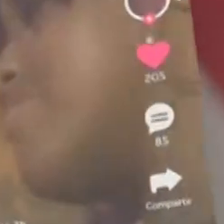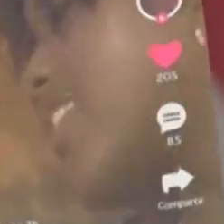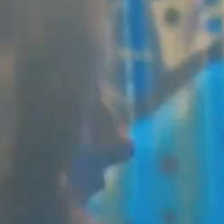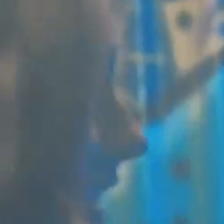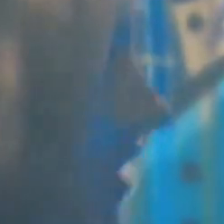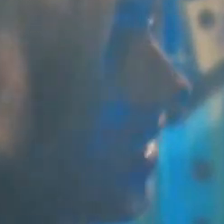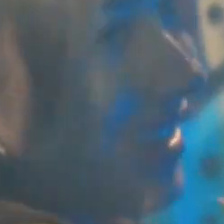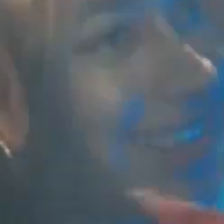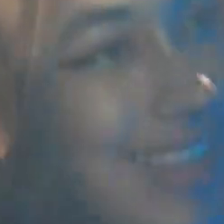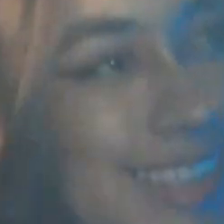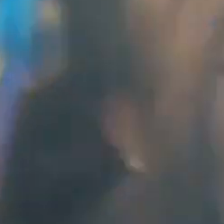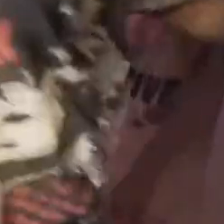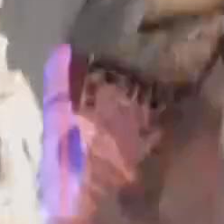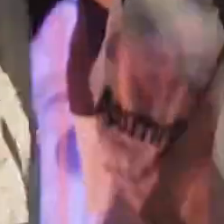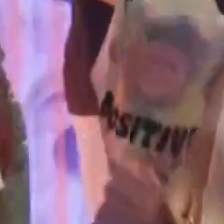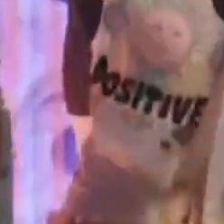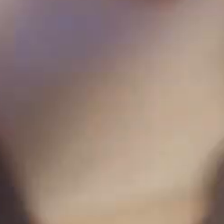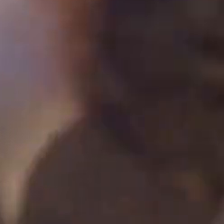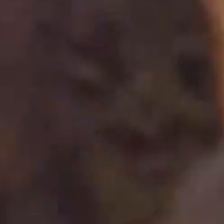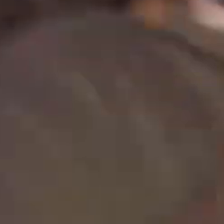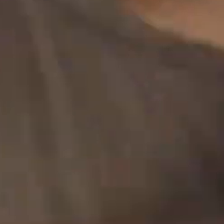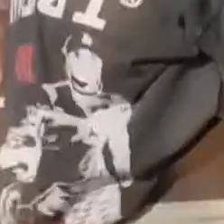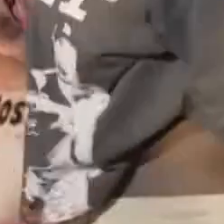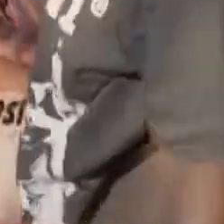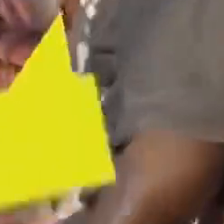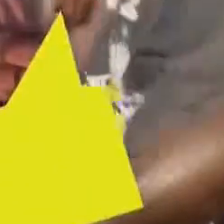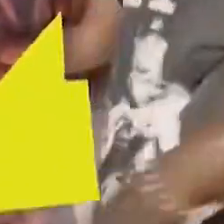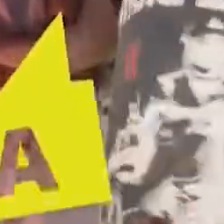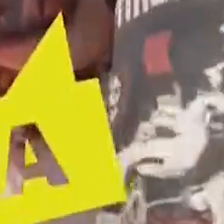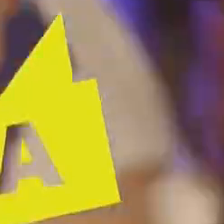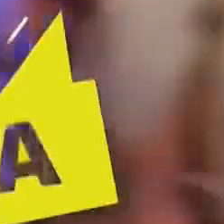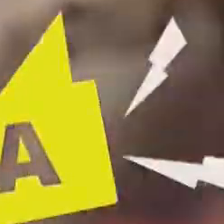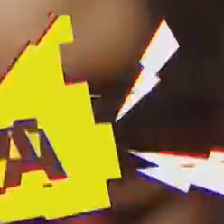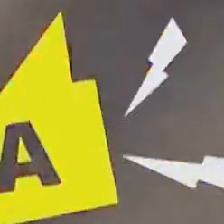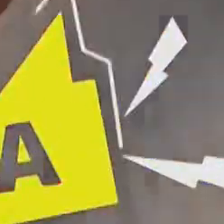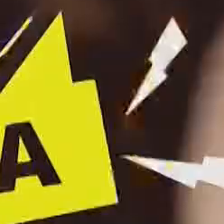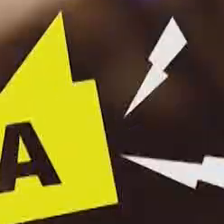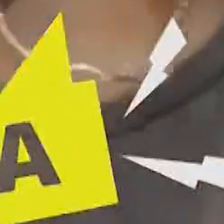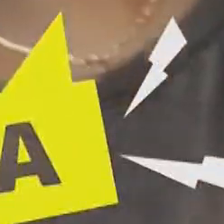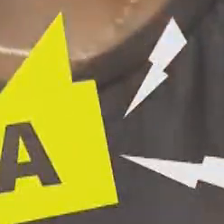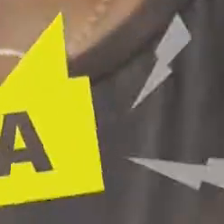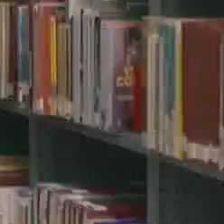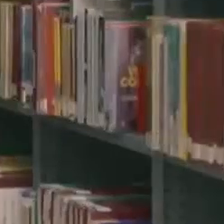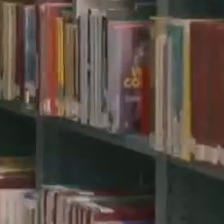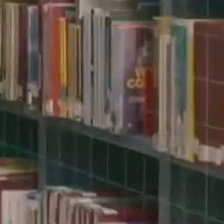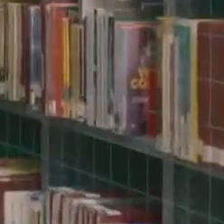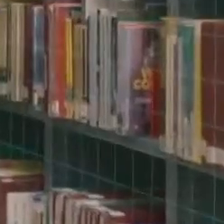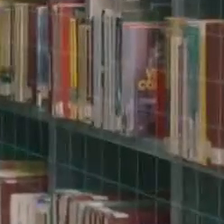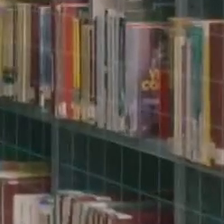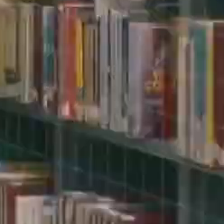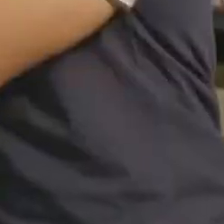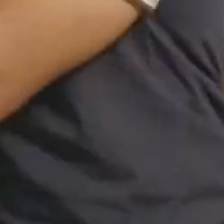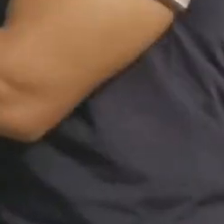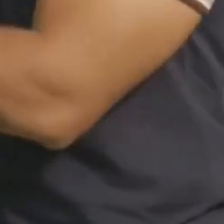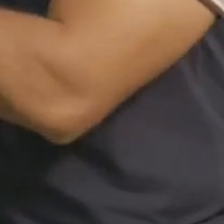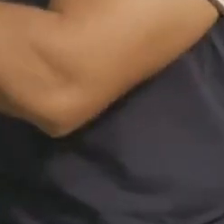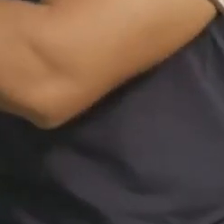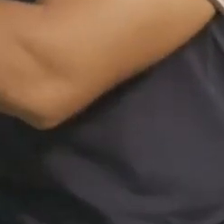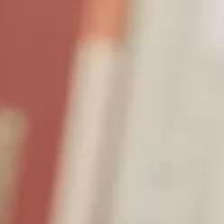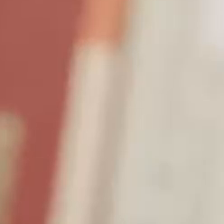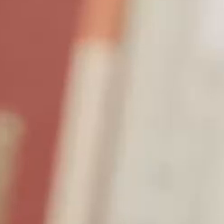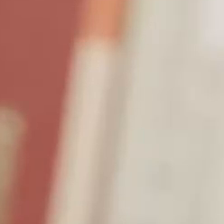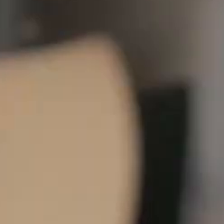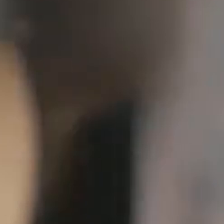mundo entero. Y donde el éxito empiece desde el primer momento en que inicias tu aventura. Merece de un espacio donde los